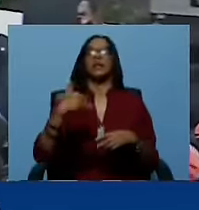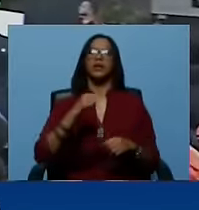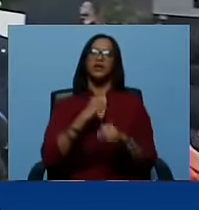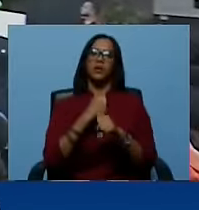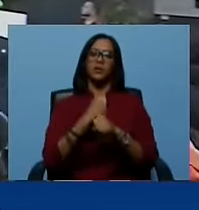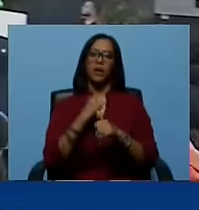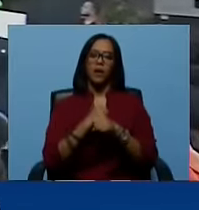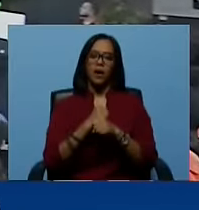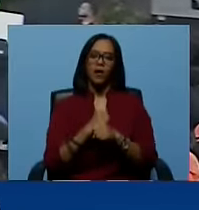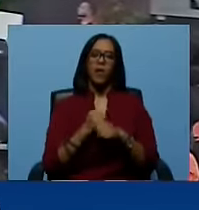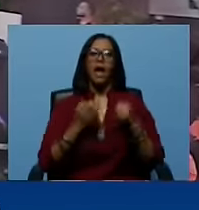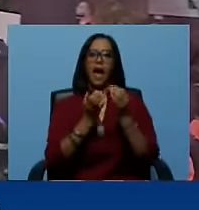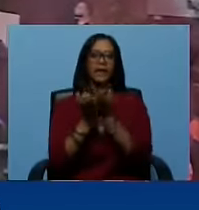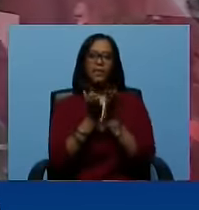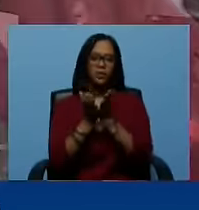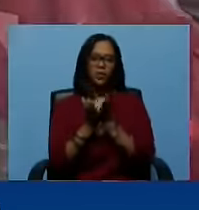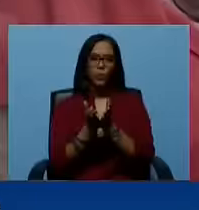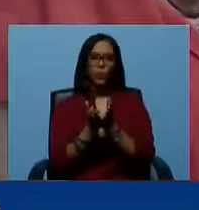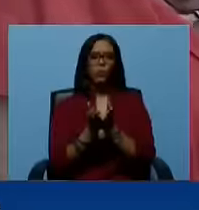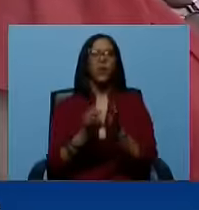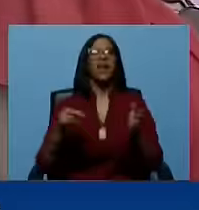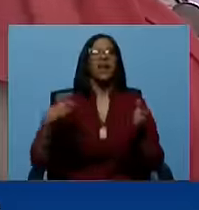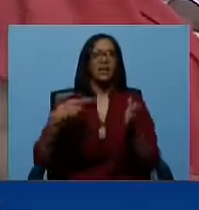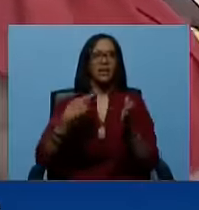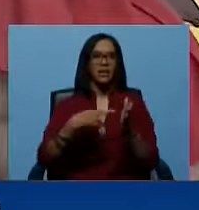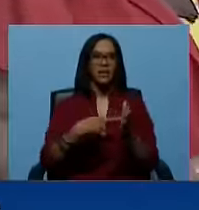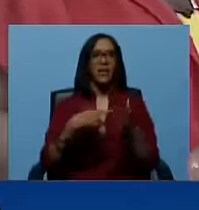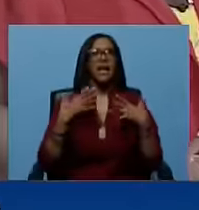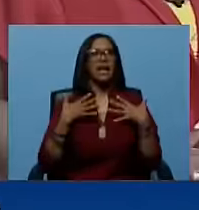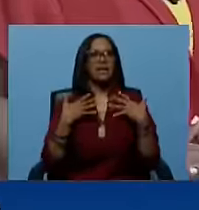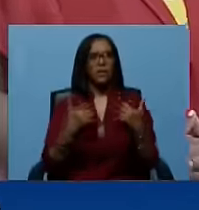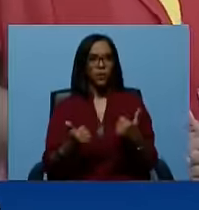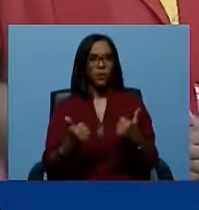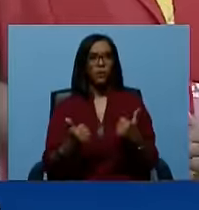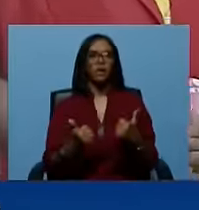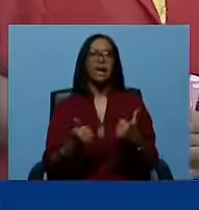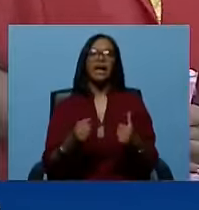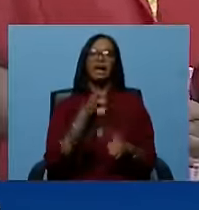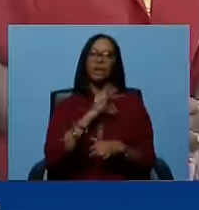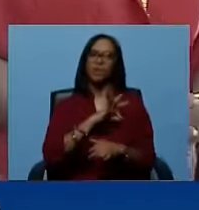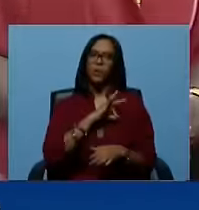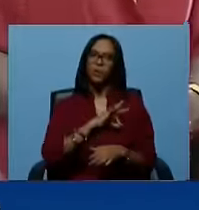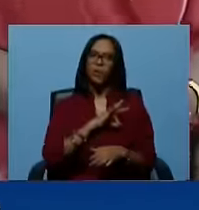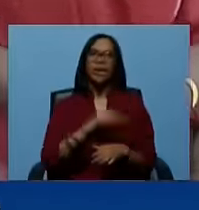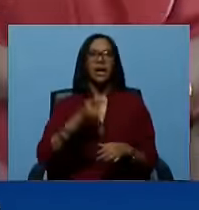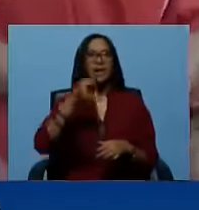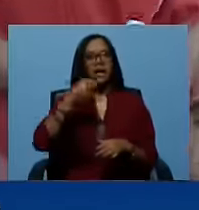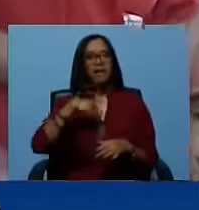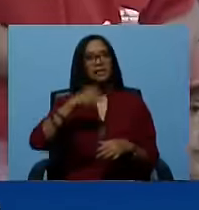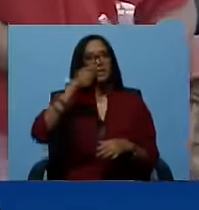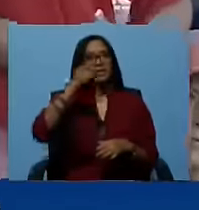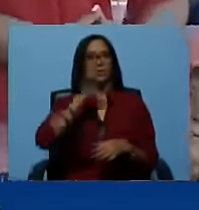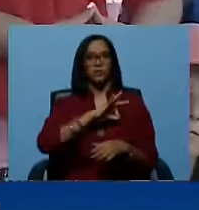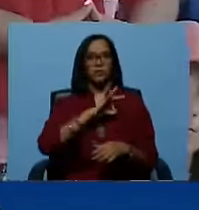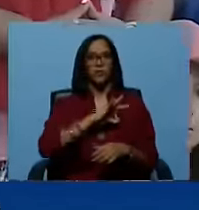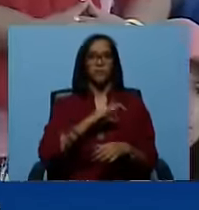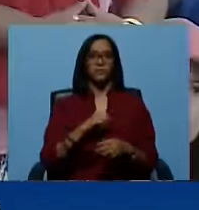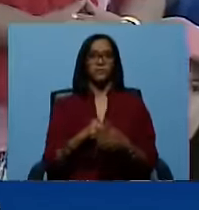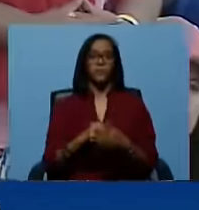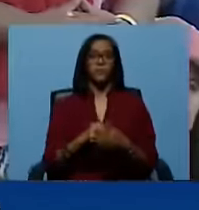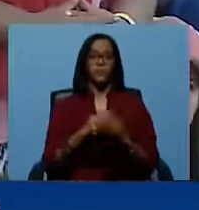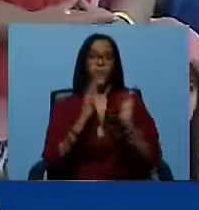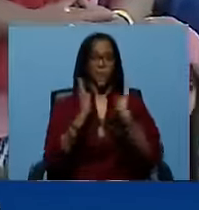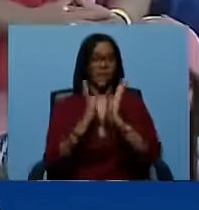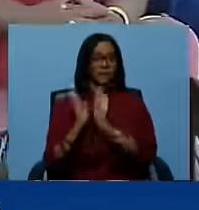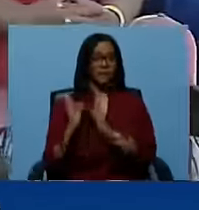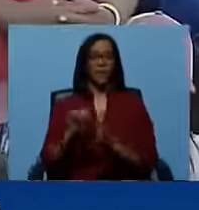trabajo, al estudio, a la recreación, a la salud, a la seguridad social. Y como organización nos identificamos